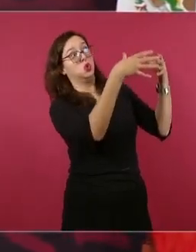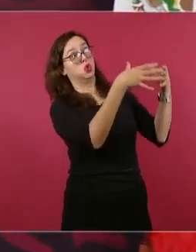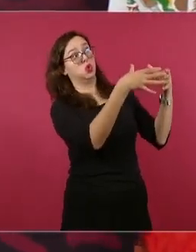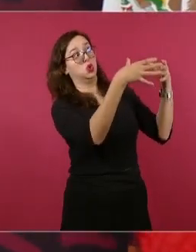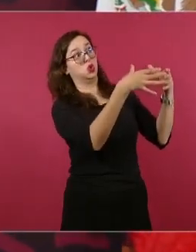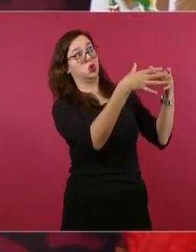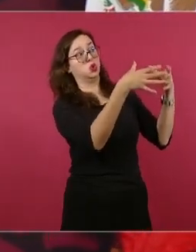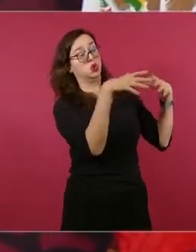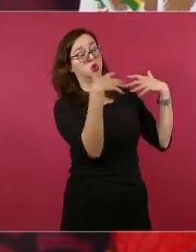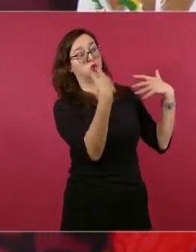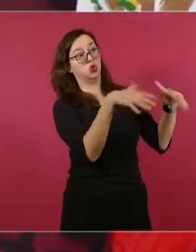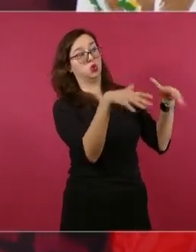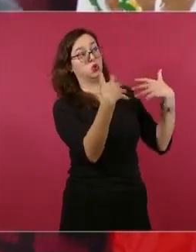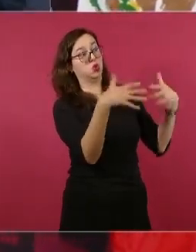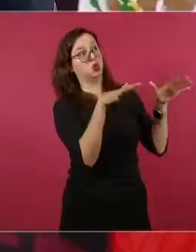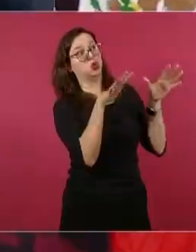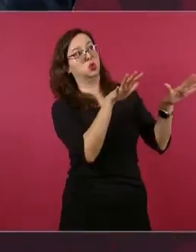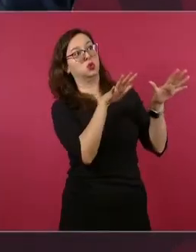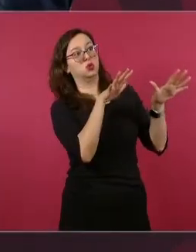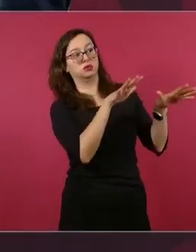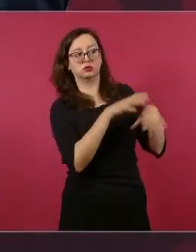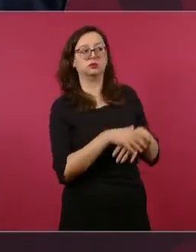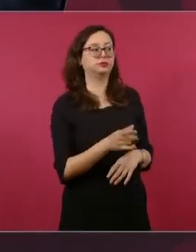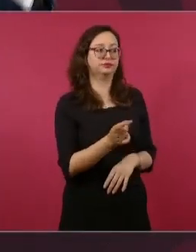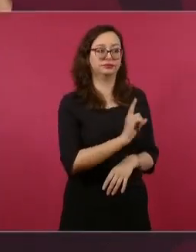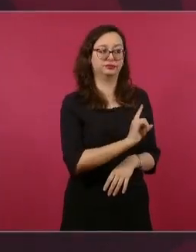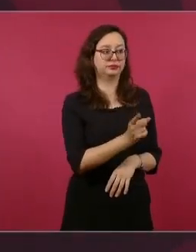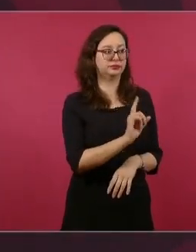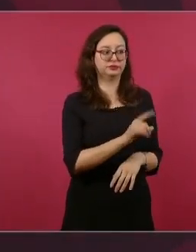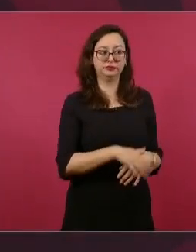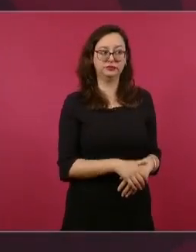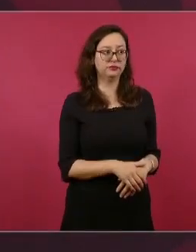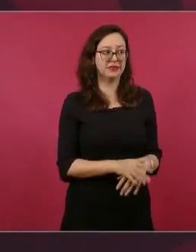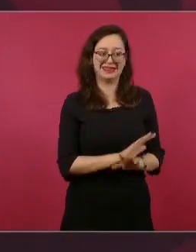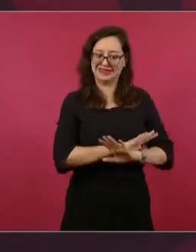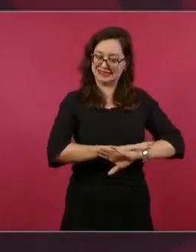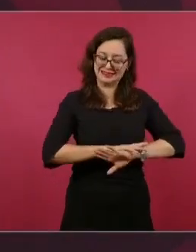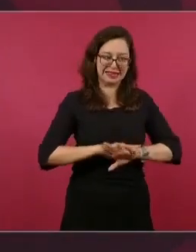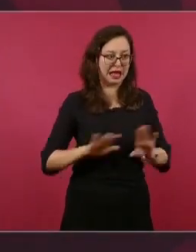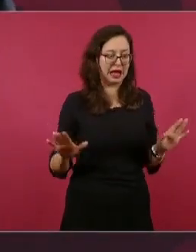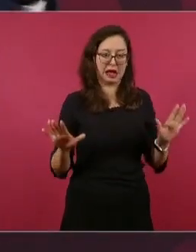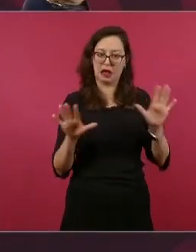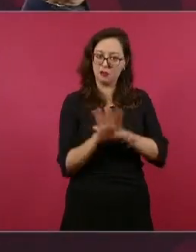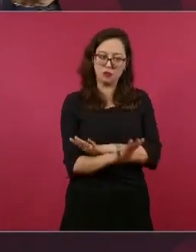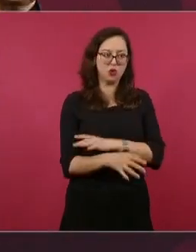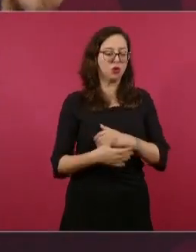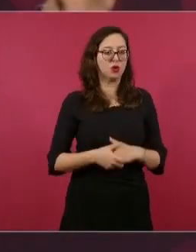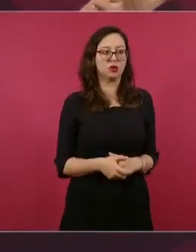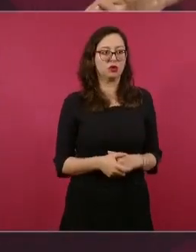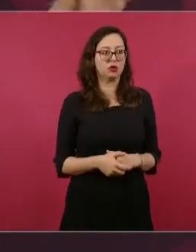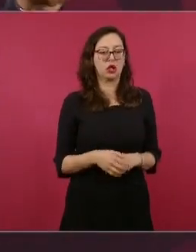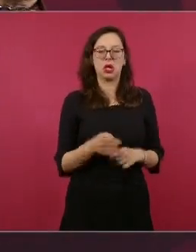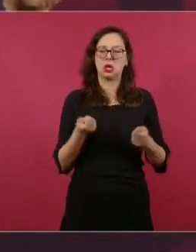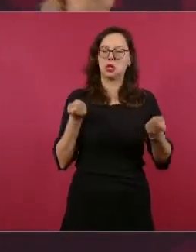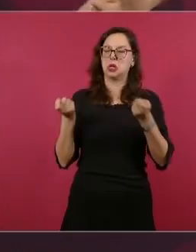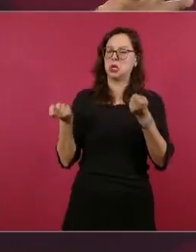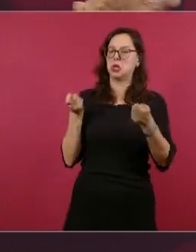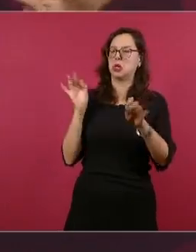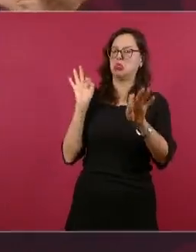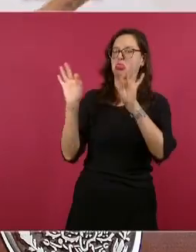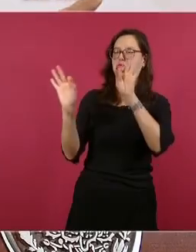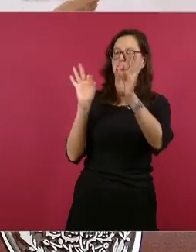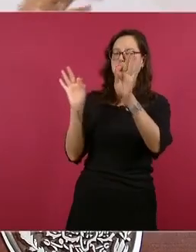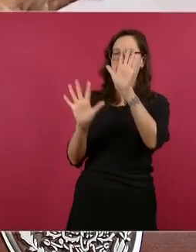los que forman la opinión pública, que ustedes pueden a sus